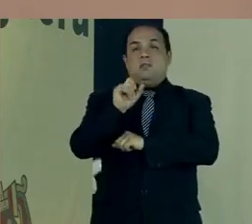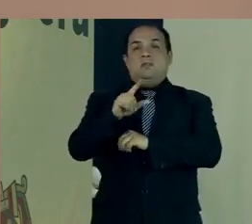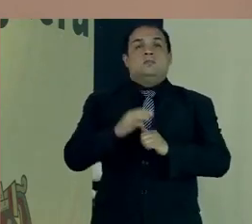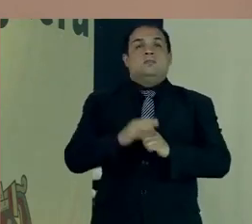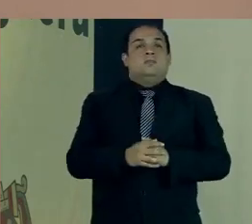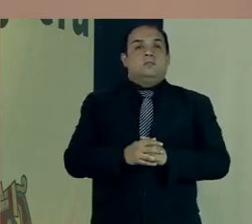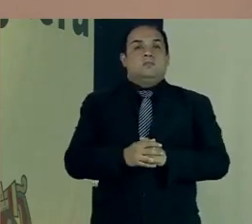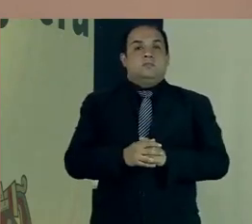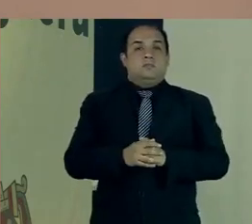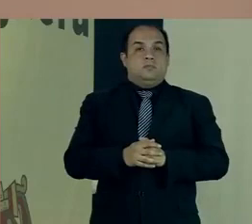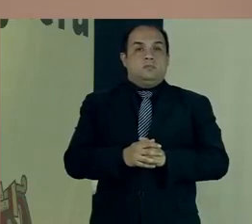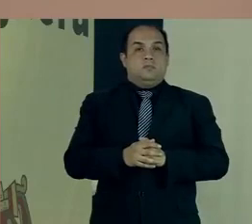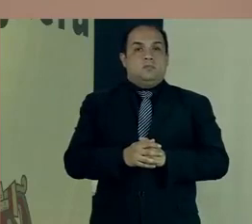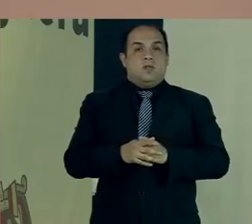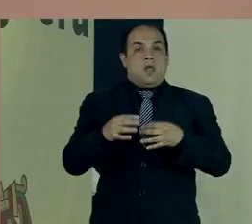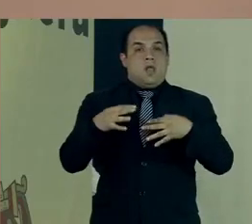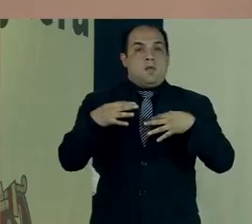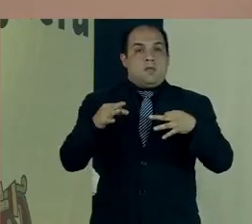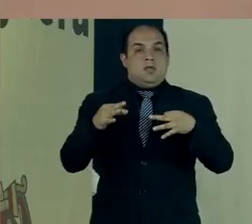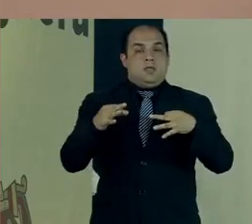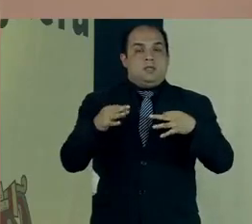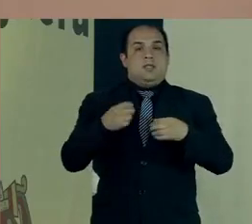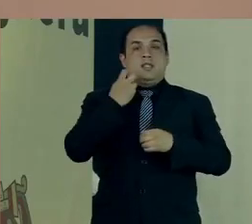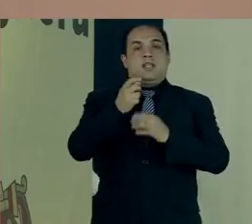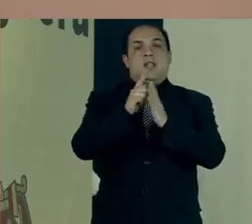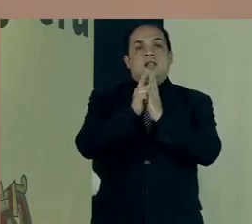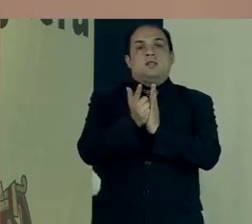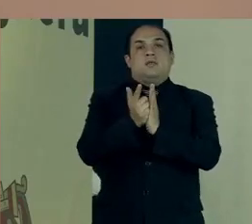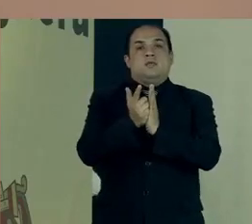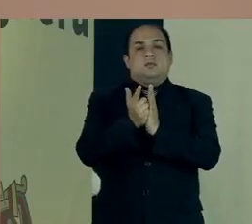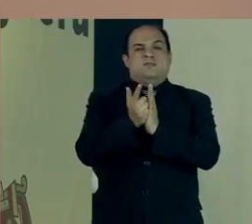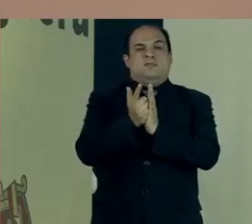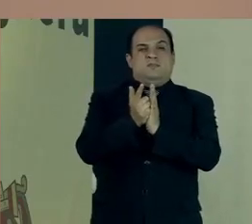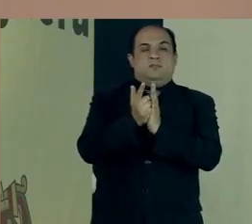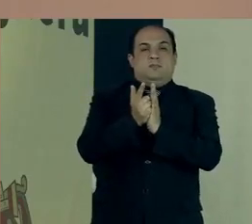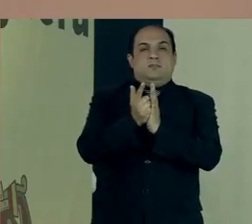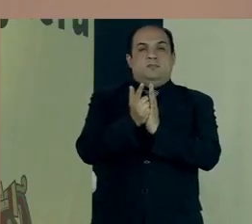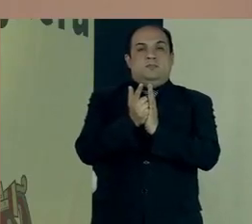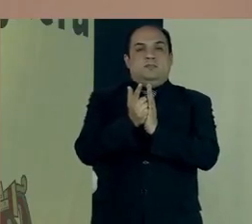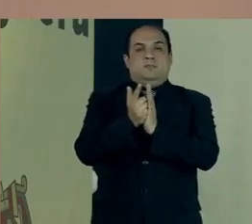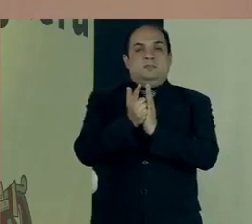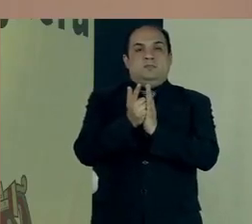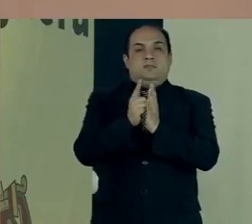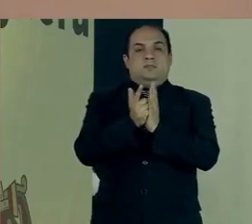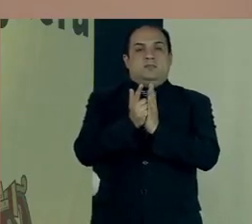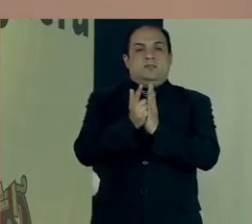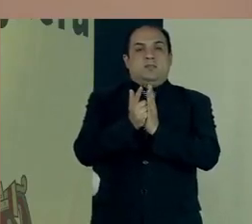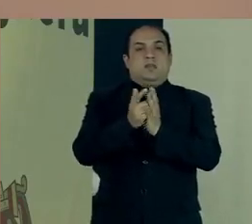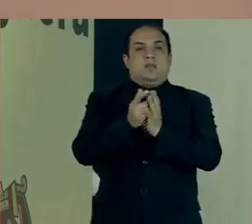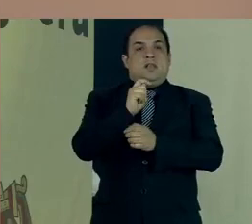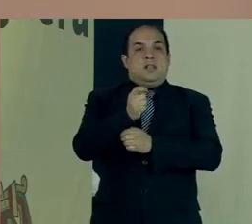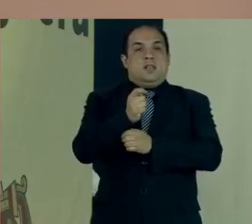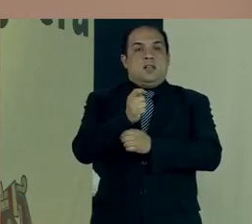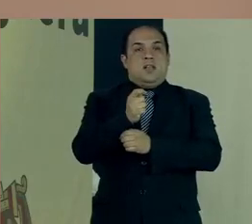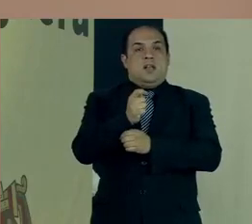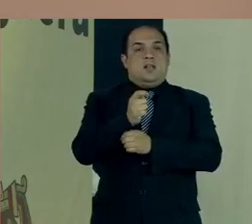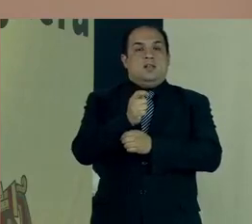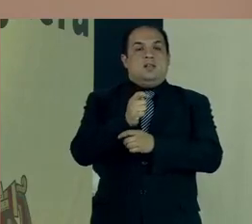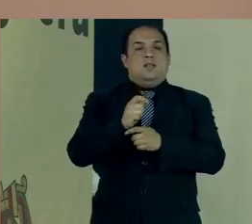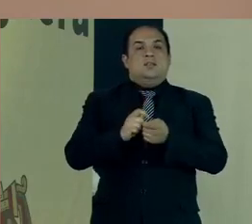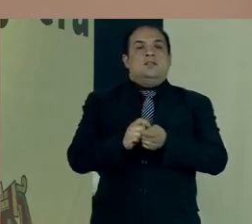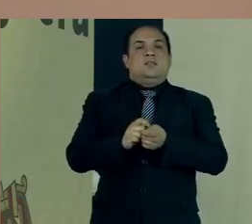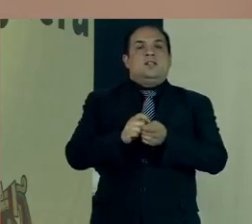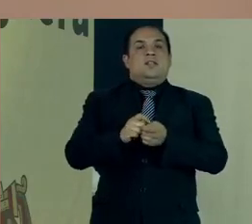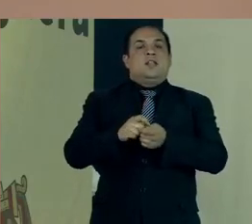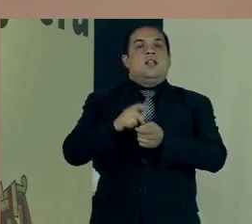el creador de esta novela que se vuelve la serie de televisión new